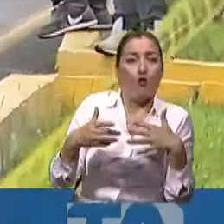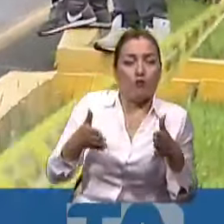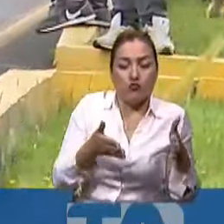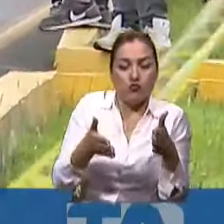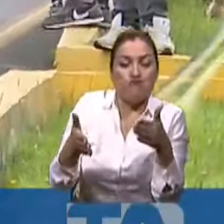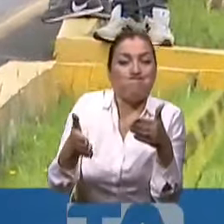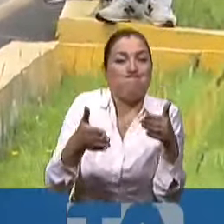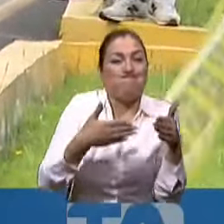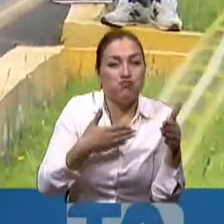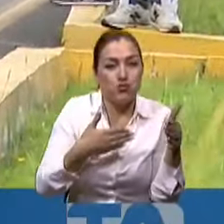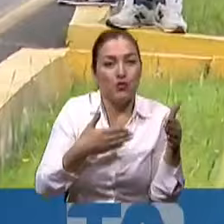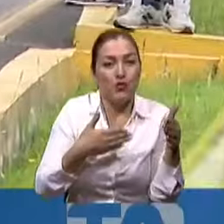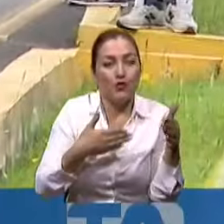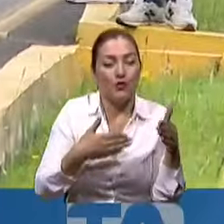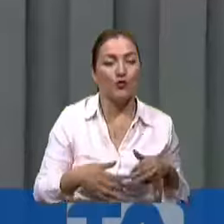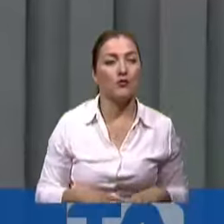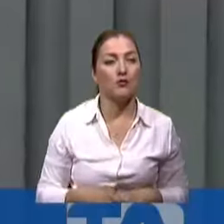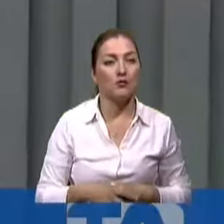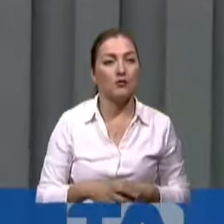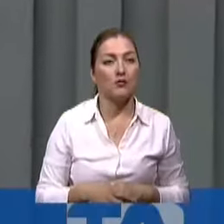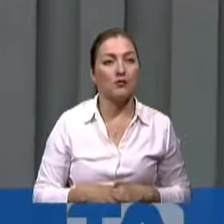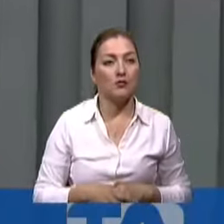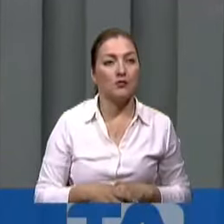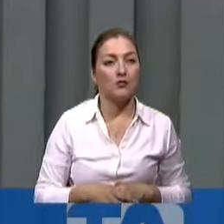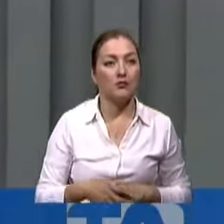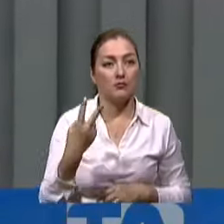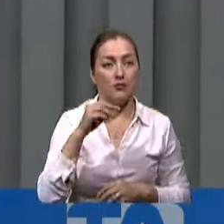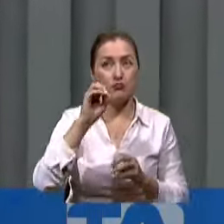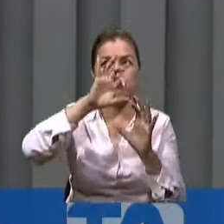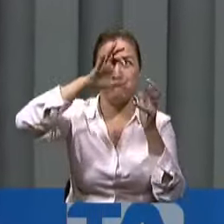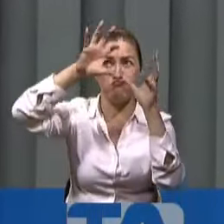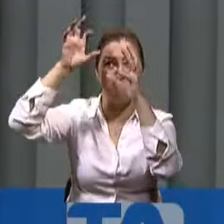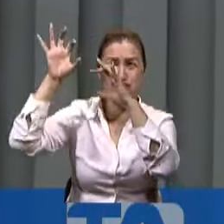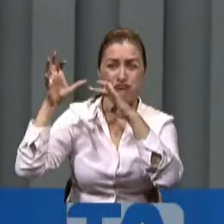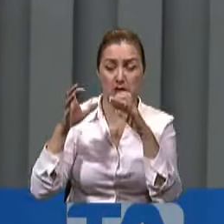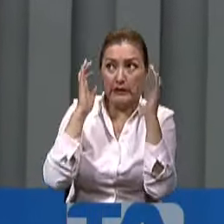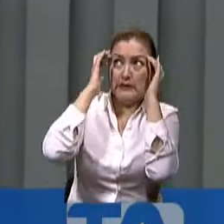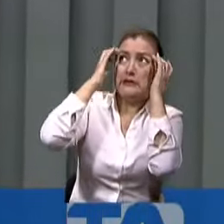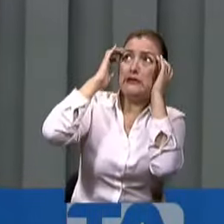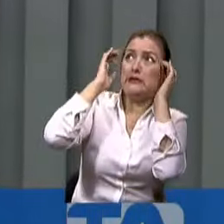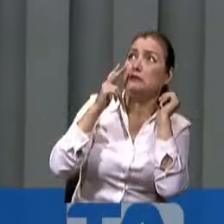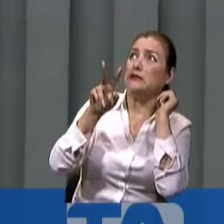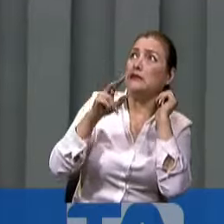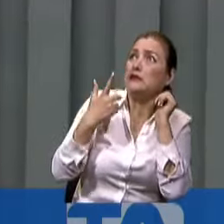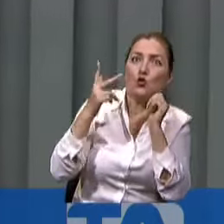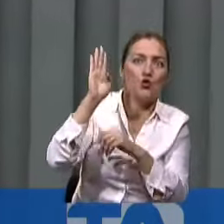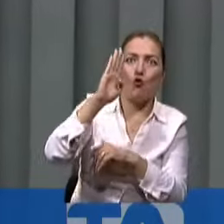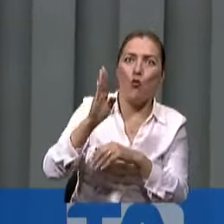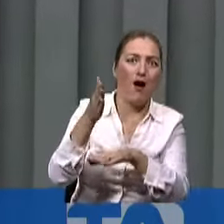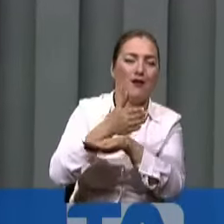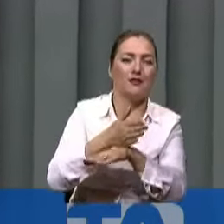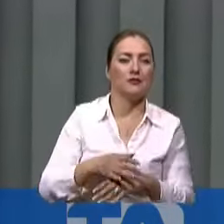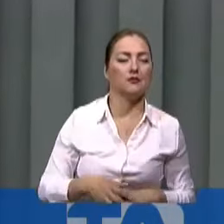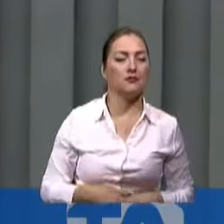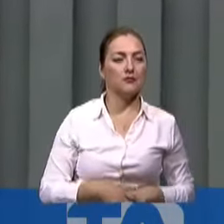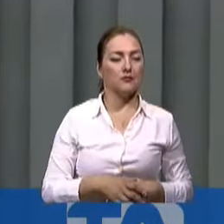de la autopista General Rumiñahui se cerrara. Y empezamos a ver bastante humo, nos preocupamos bastante porque es un poco inusual ver este tipo de